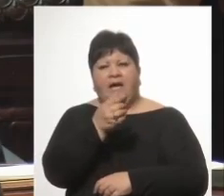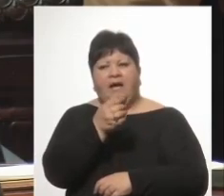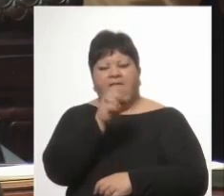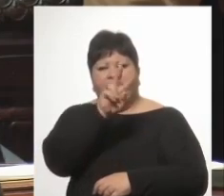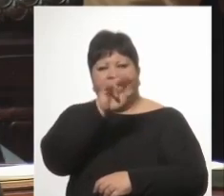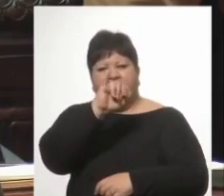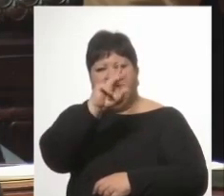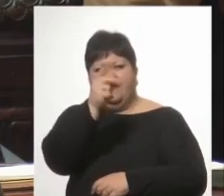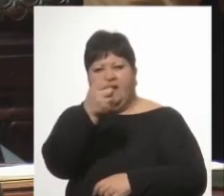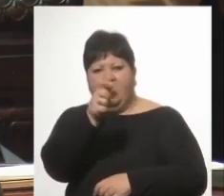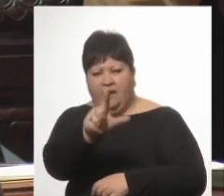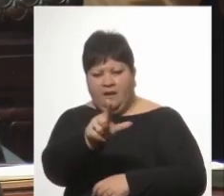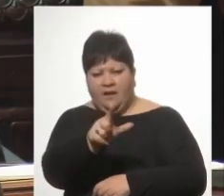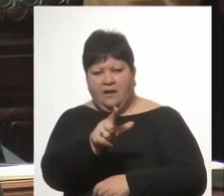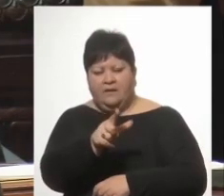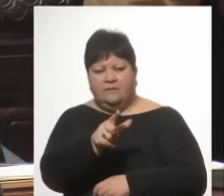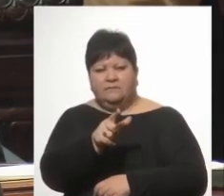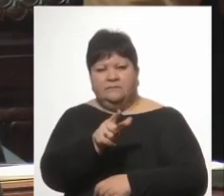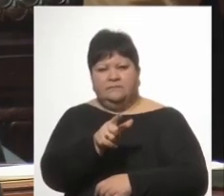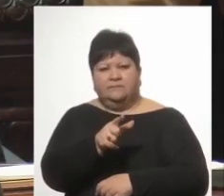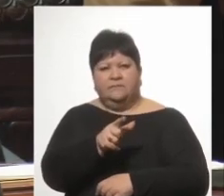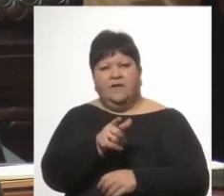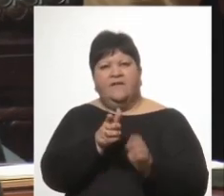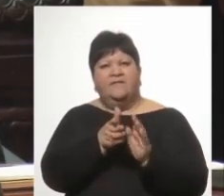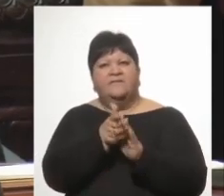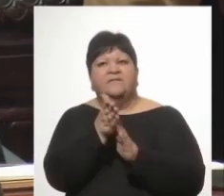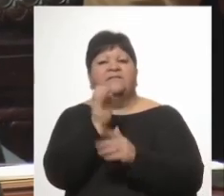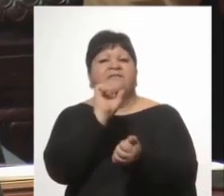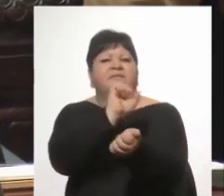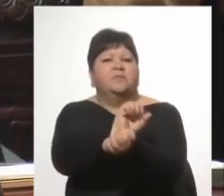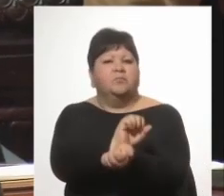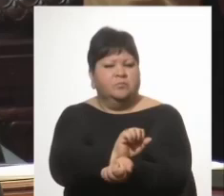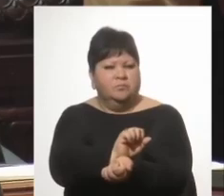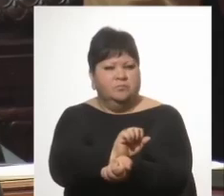Vidal, que iba a ser procesado,